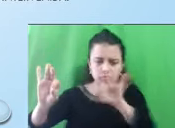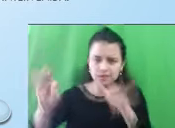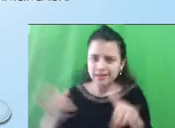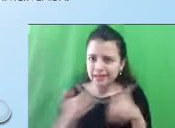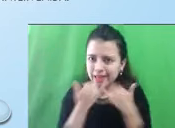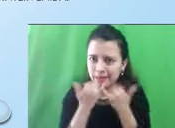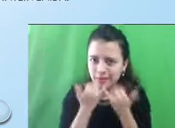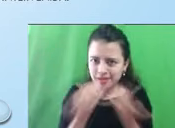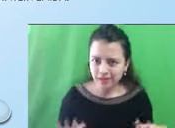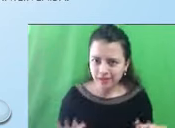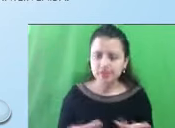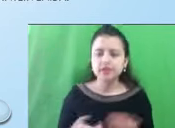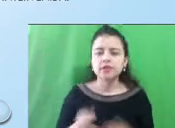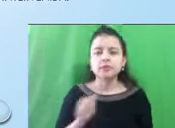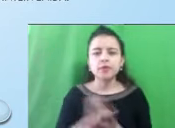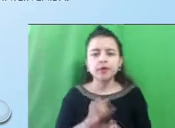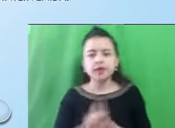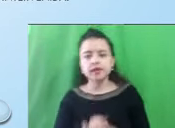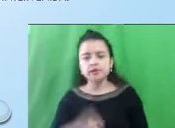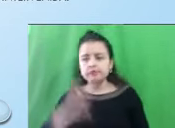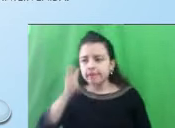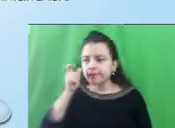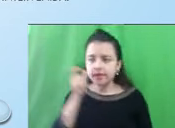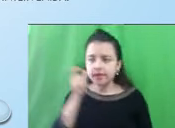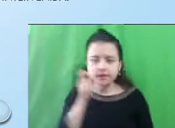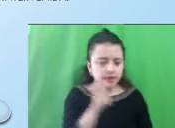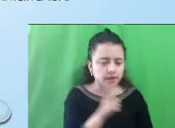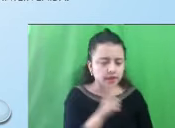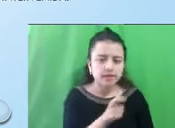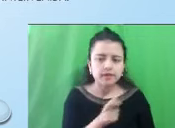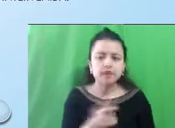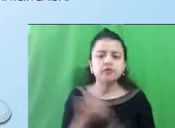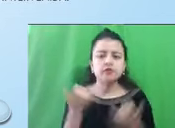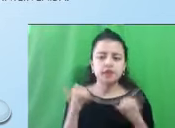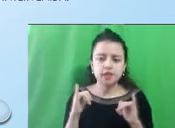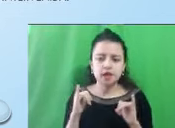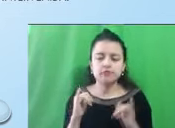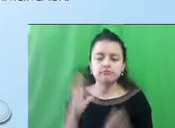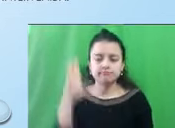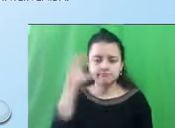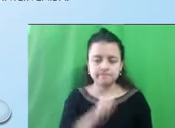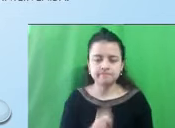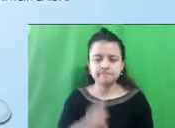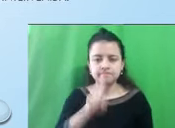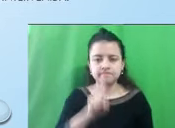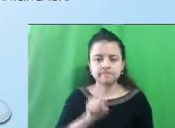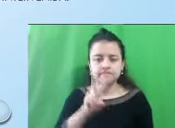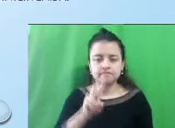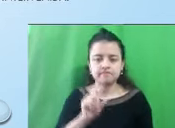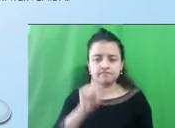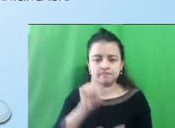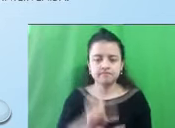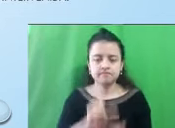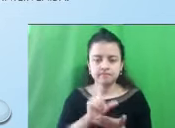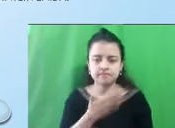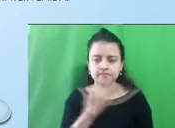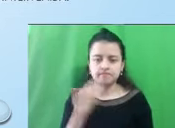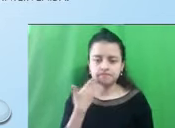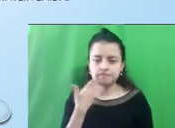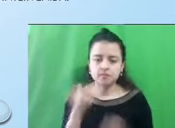cambio, de modificaciones. En este momento ya con las acciones que hemos realizado tenemos 67 litros por segundo ya en la planta